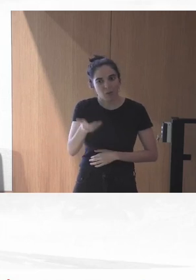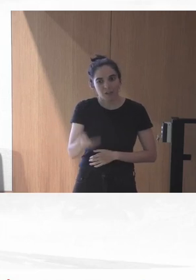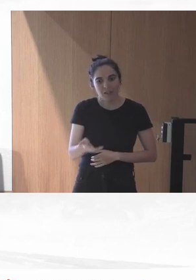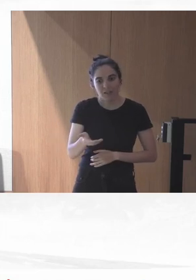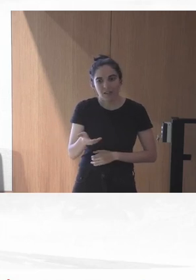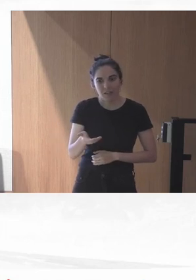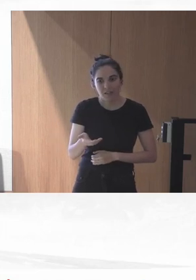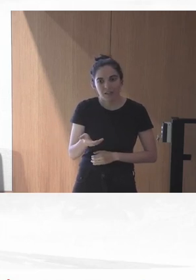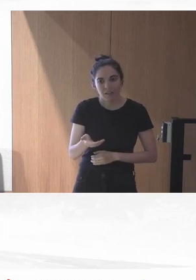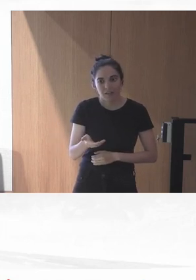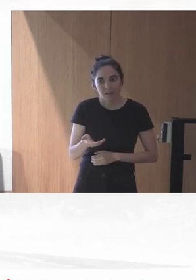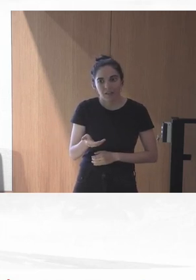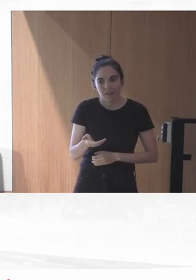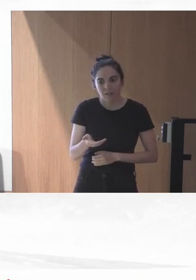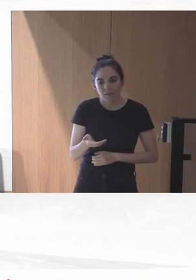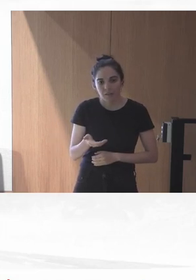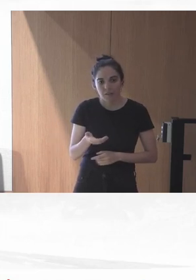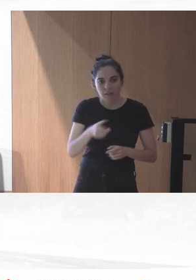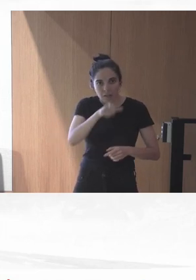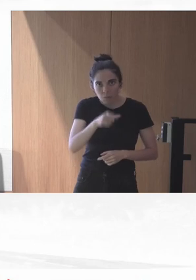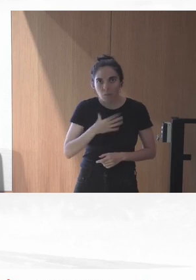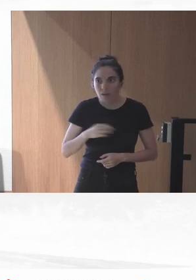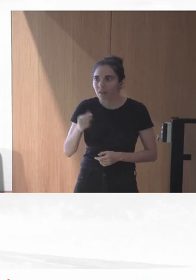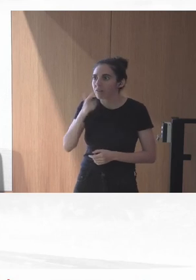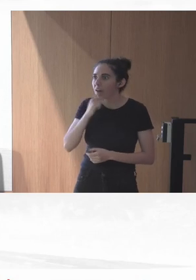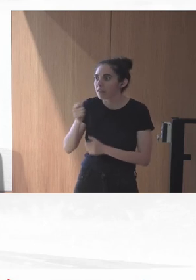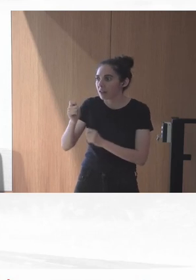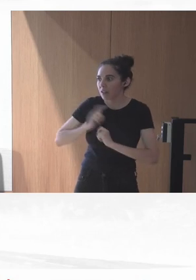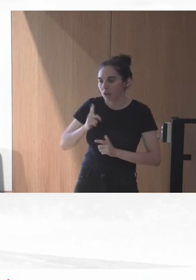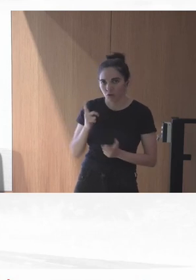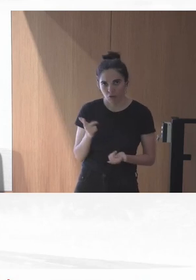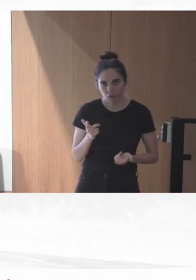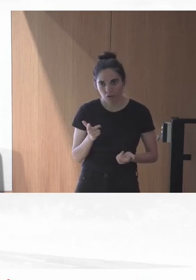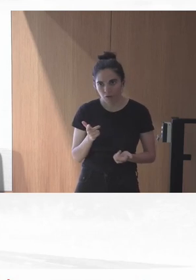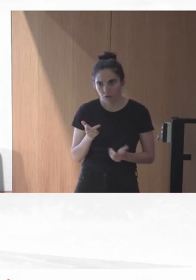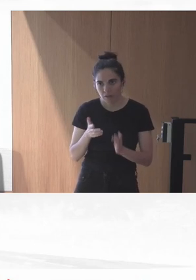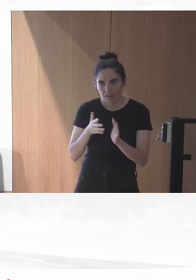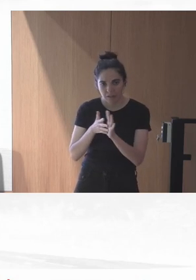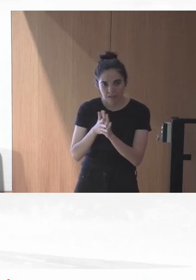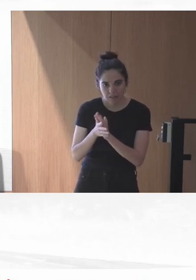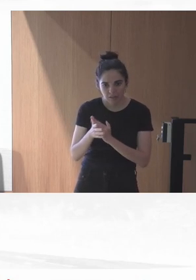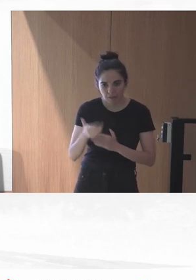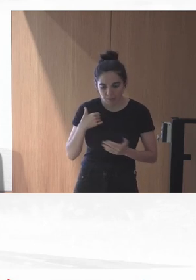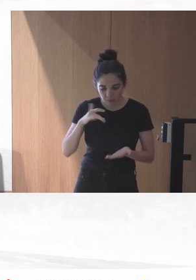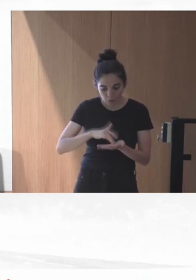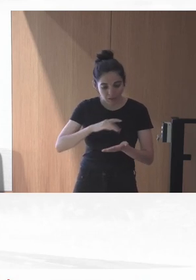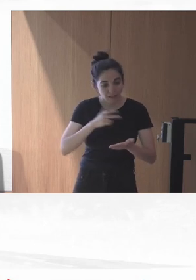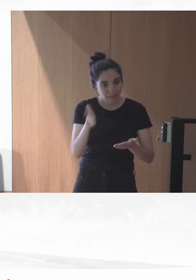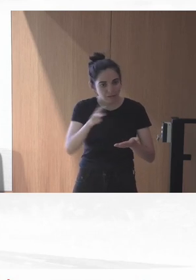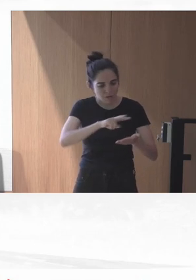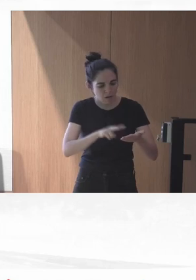la necesidad de que la persona pueda optar a tener un facilitador, que también se le ofrezca desde el primer momento en esa lectura y